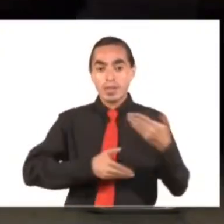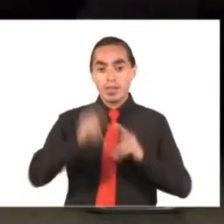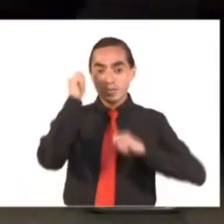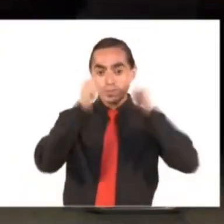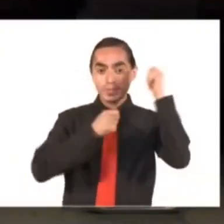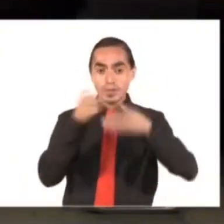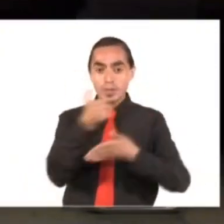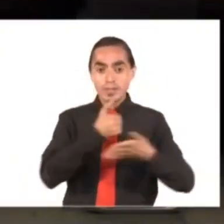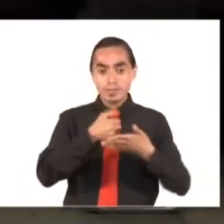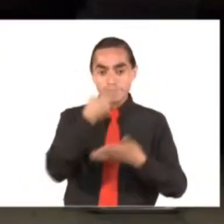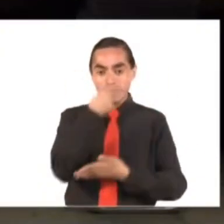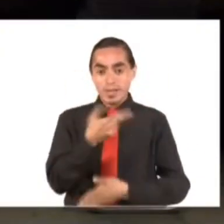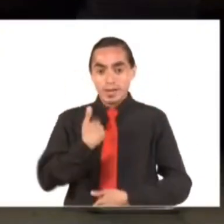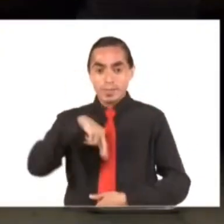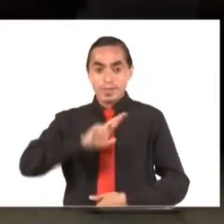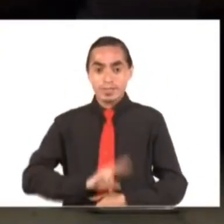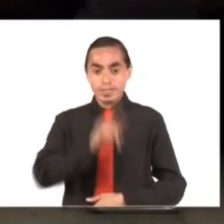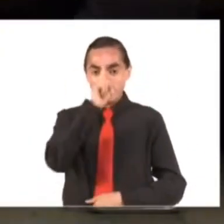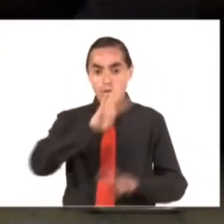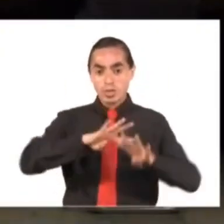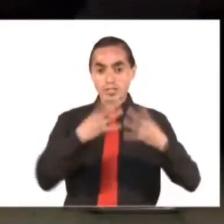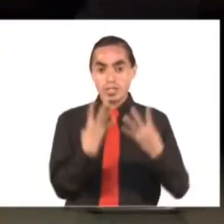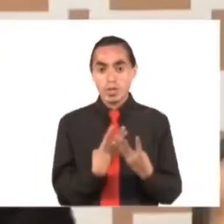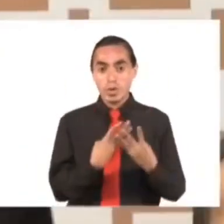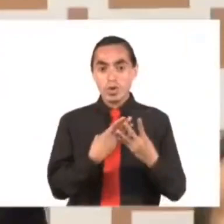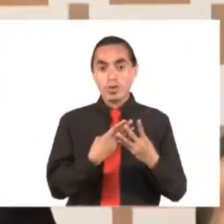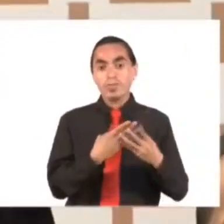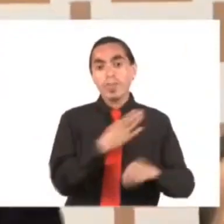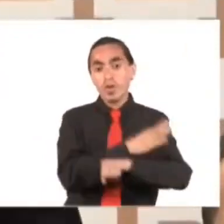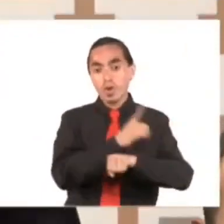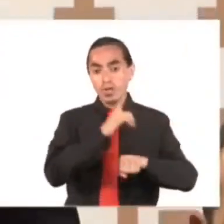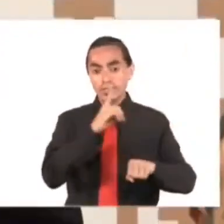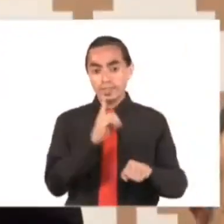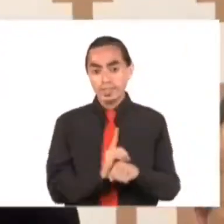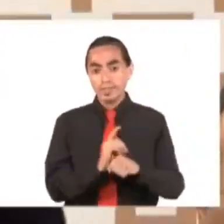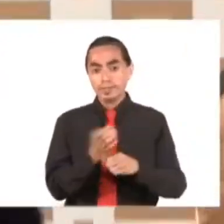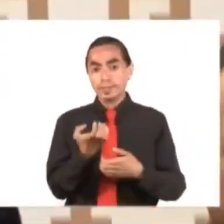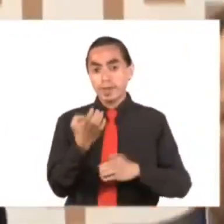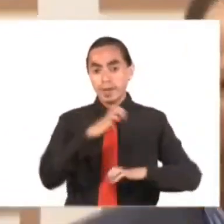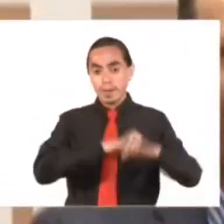y representante del Consejo Coordinador Empresarial.